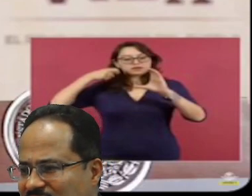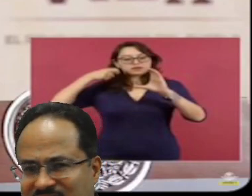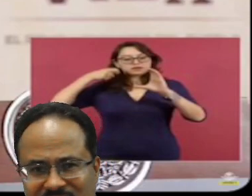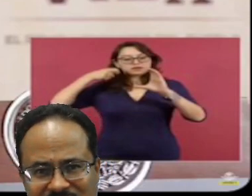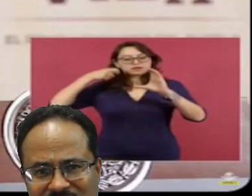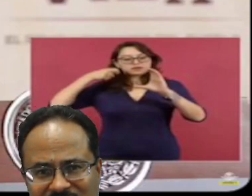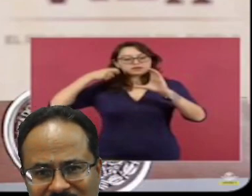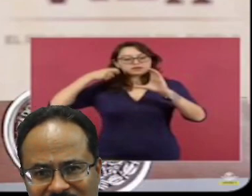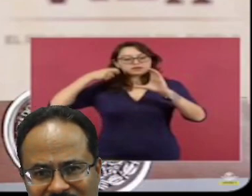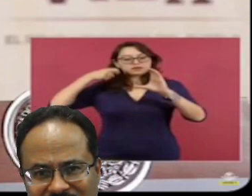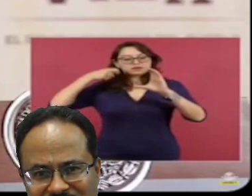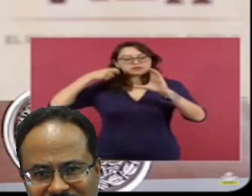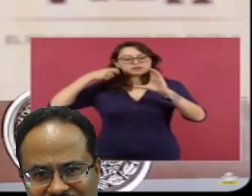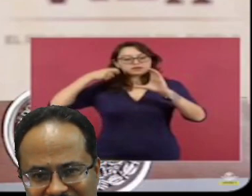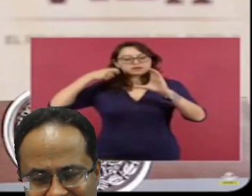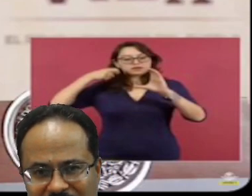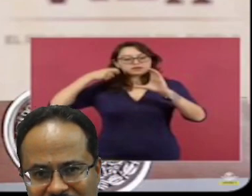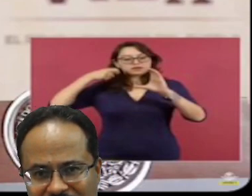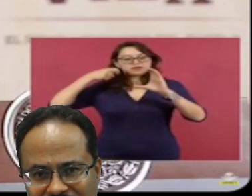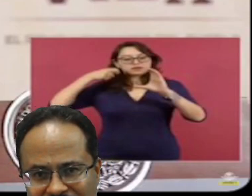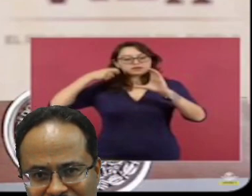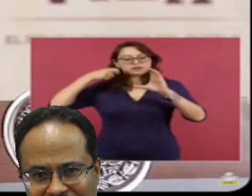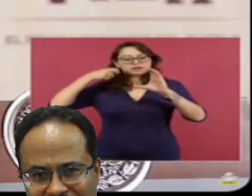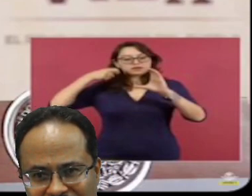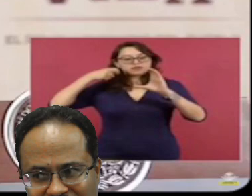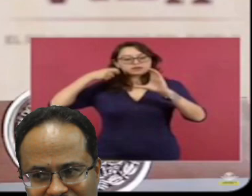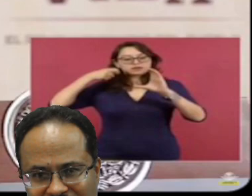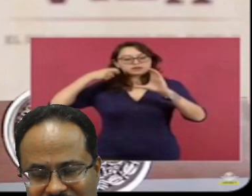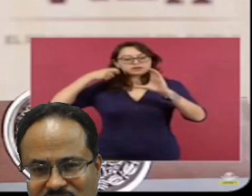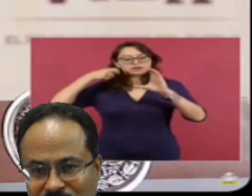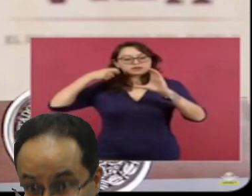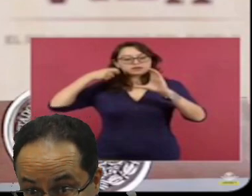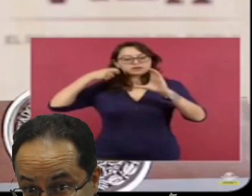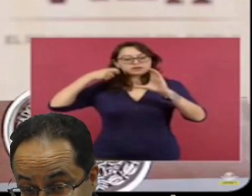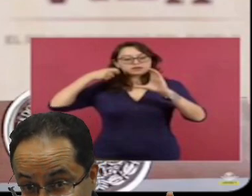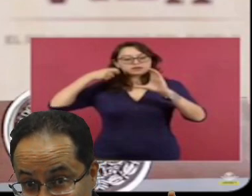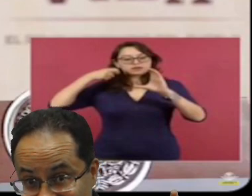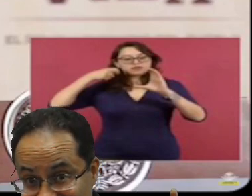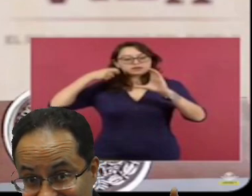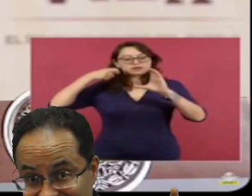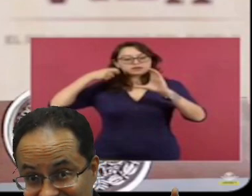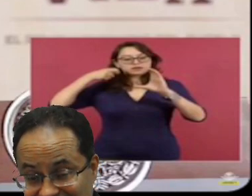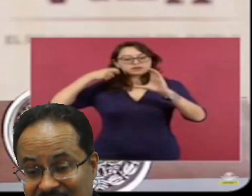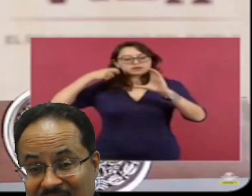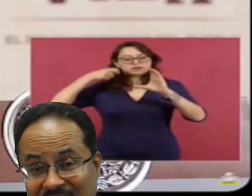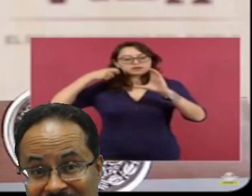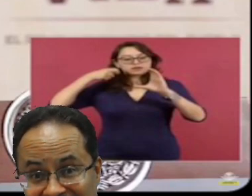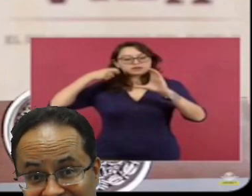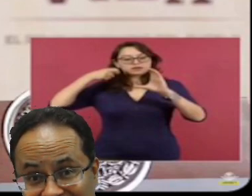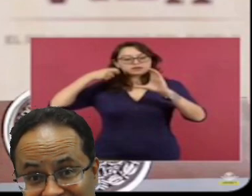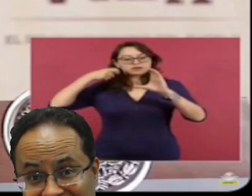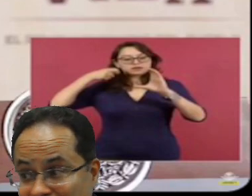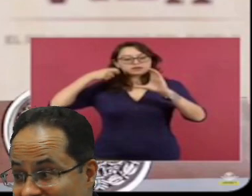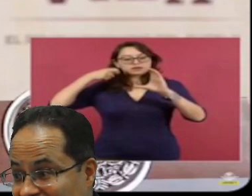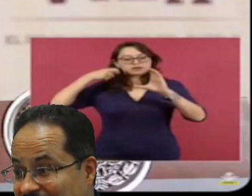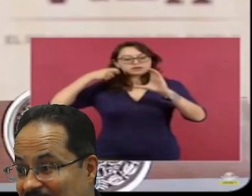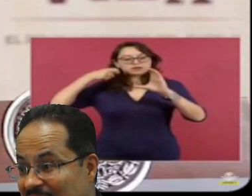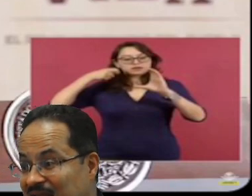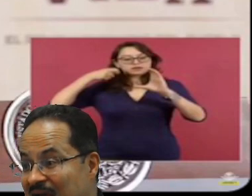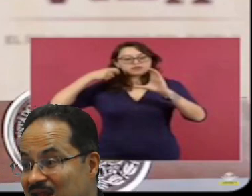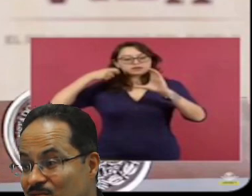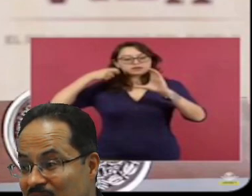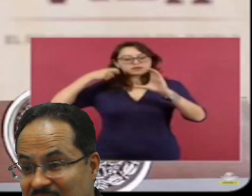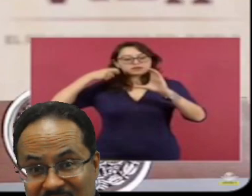situación así grave y resulta ser que la práctica